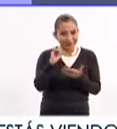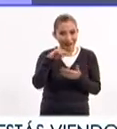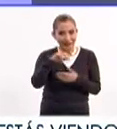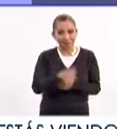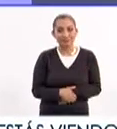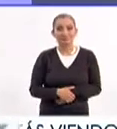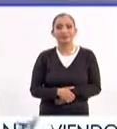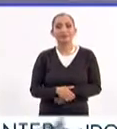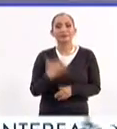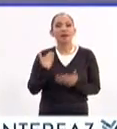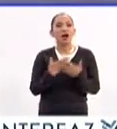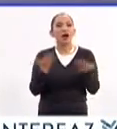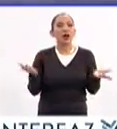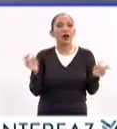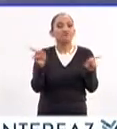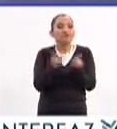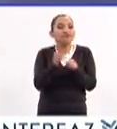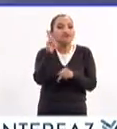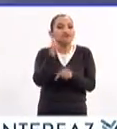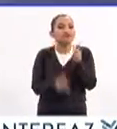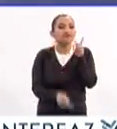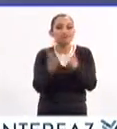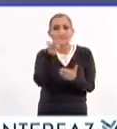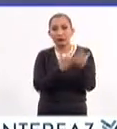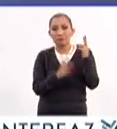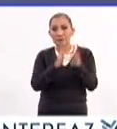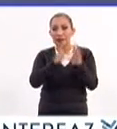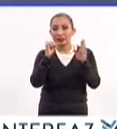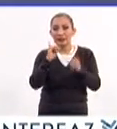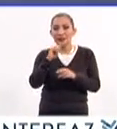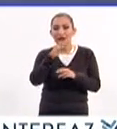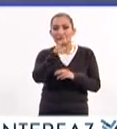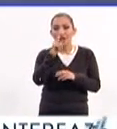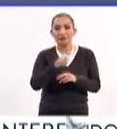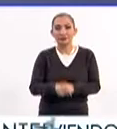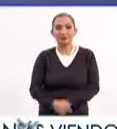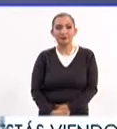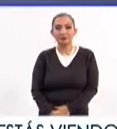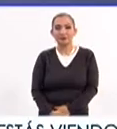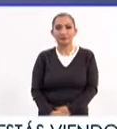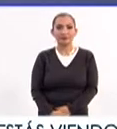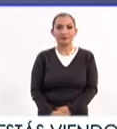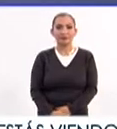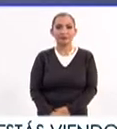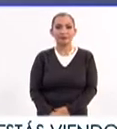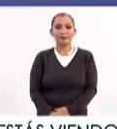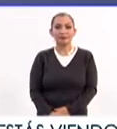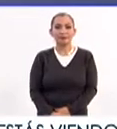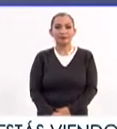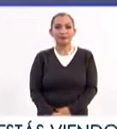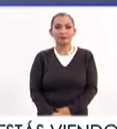Cristina. Gracias. Vamos a hacer una breve pausa y volvemos con más en Interfaz. No se lo pierdan.